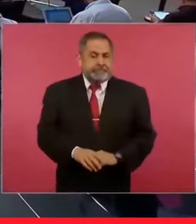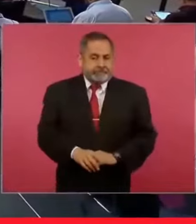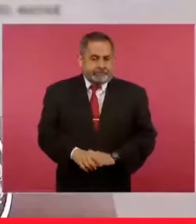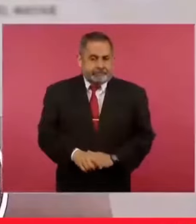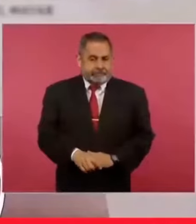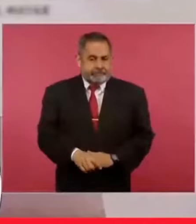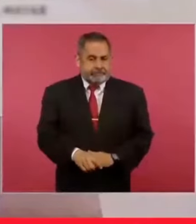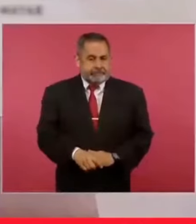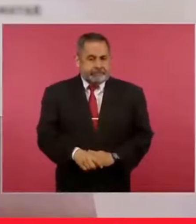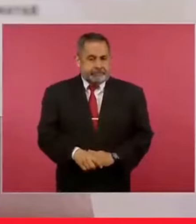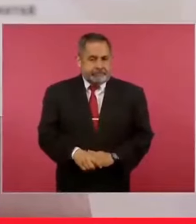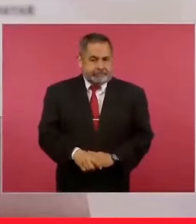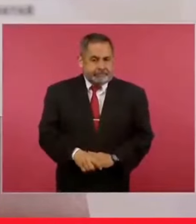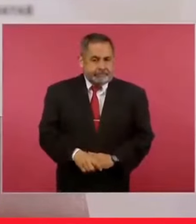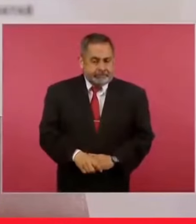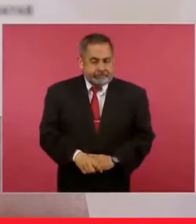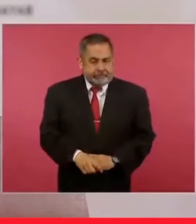Y además,